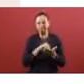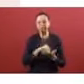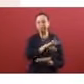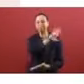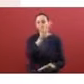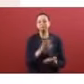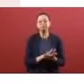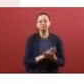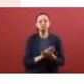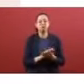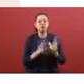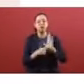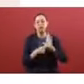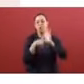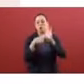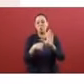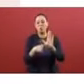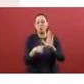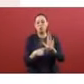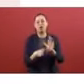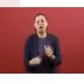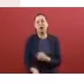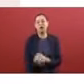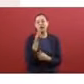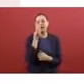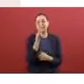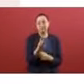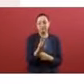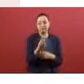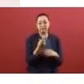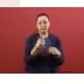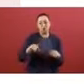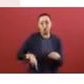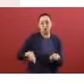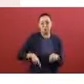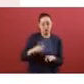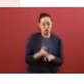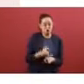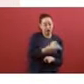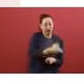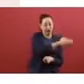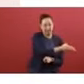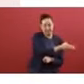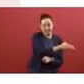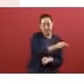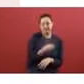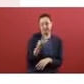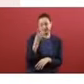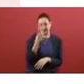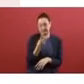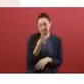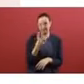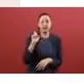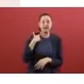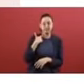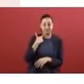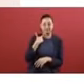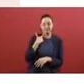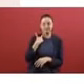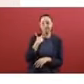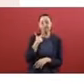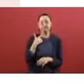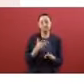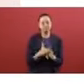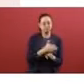una fotografía del inicio de los tres gobiernos anteriores, y en el inicio de los tres gobiernos anteriores